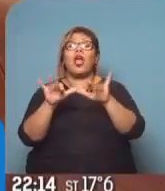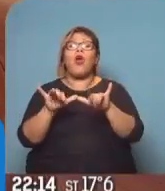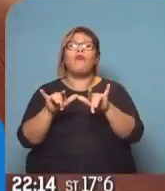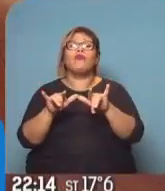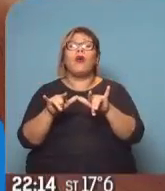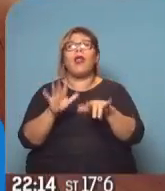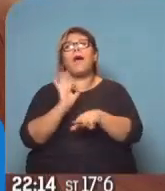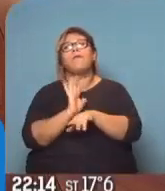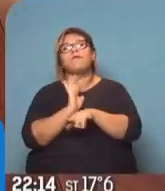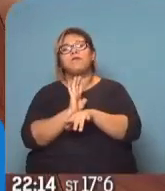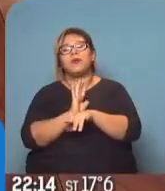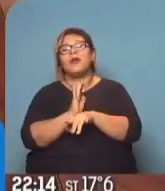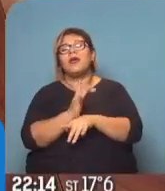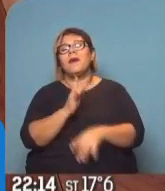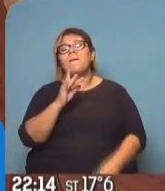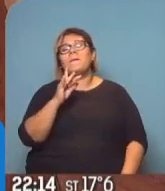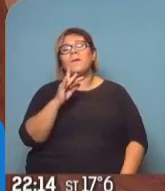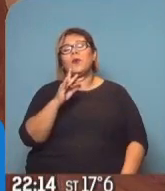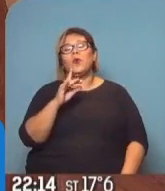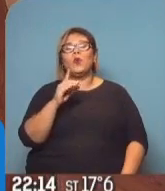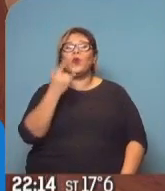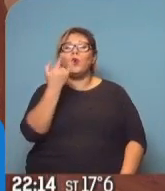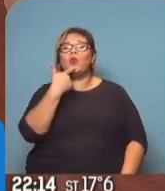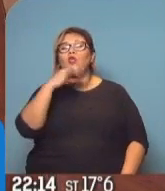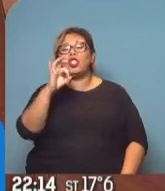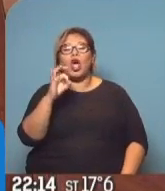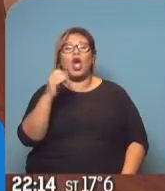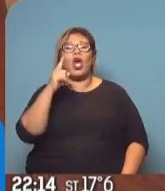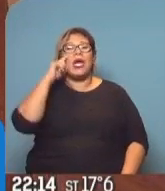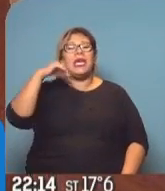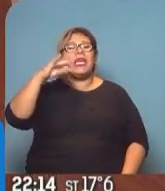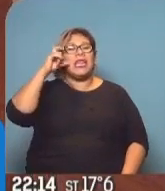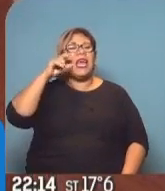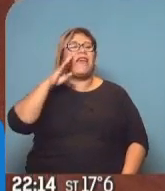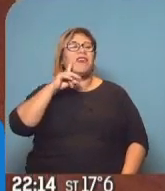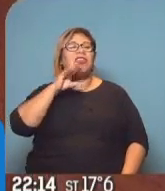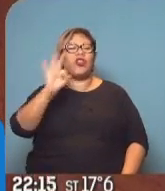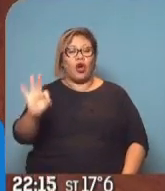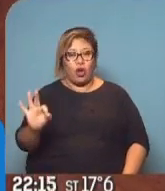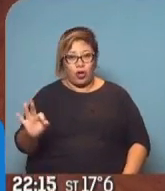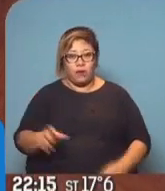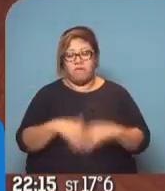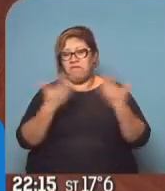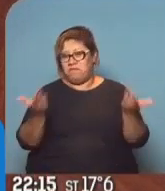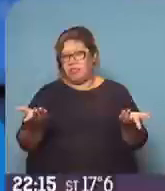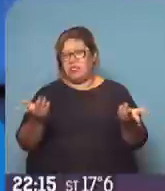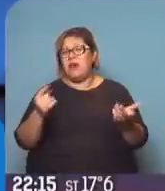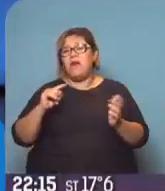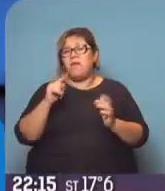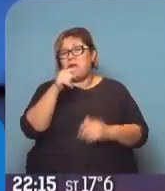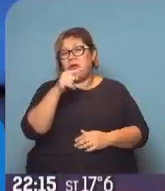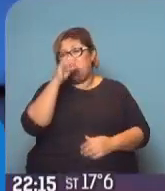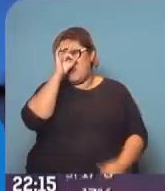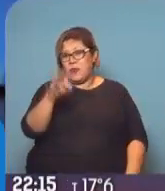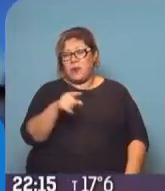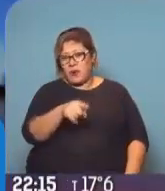que los recibió. Todas estas cosas de la guerra de Irak, los documentos de Guantánamo, no. Lo único que lo acusan es por algo que nunca hizo, que